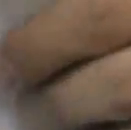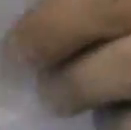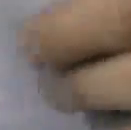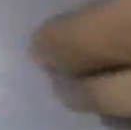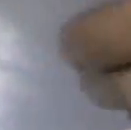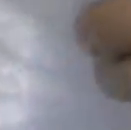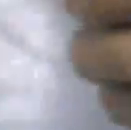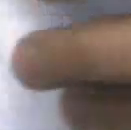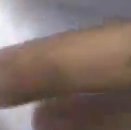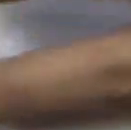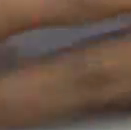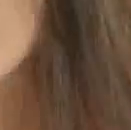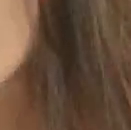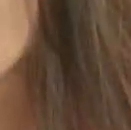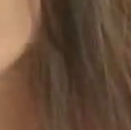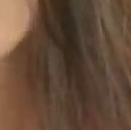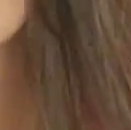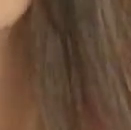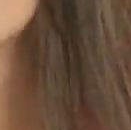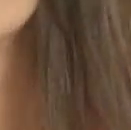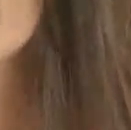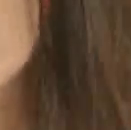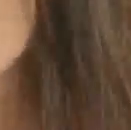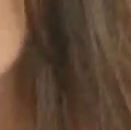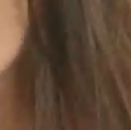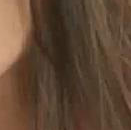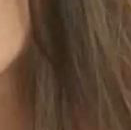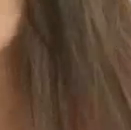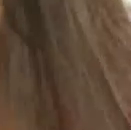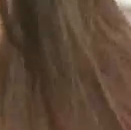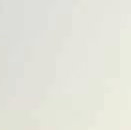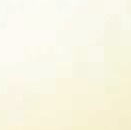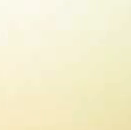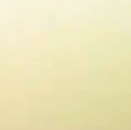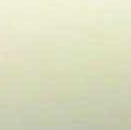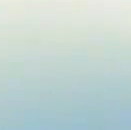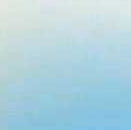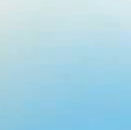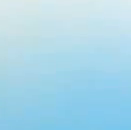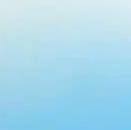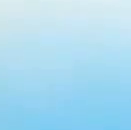verano eterno hoy 17 horas